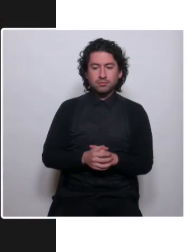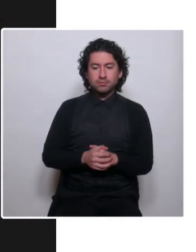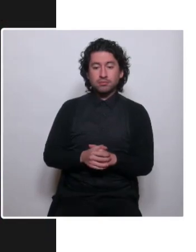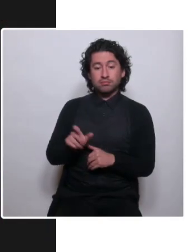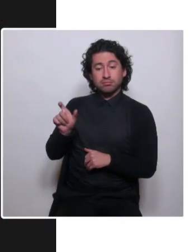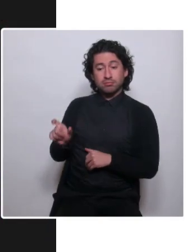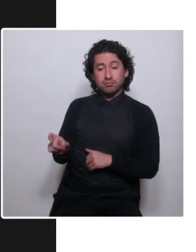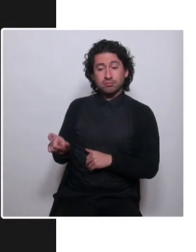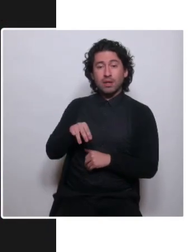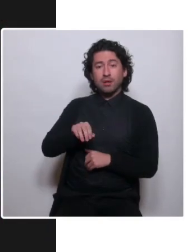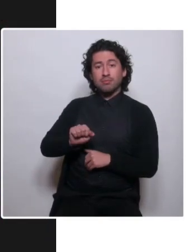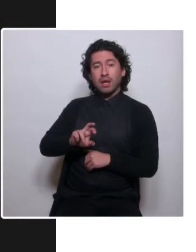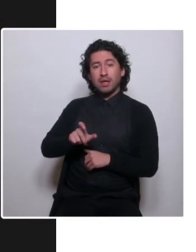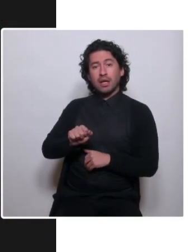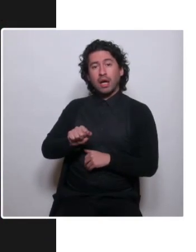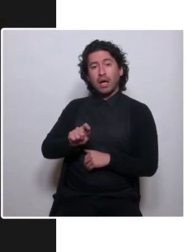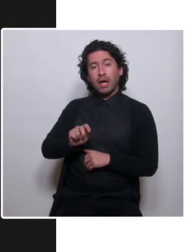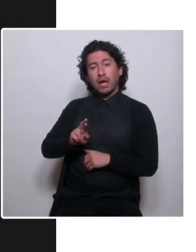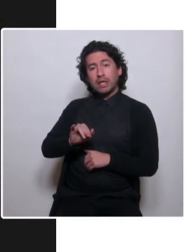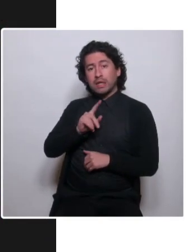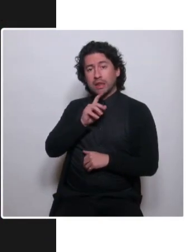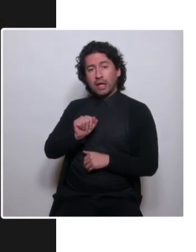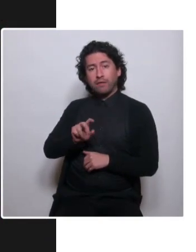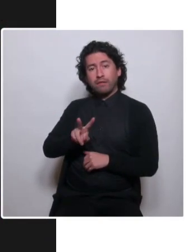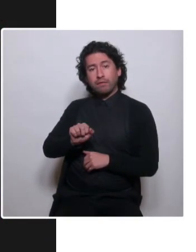Convencional Margarita Vargas, ¿cómo vota?